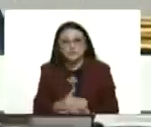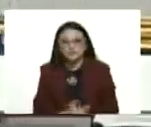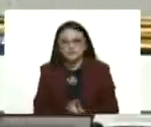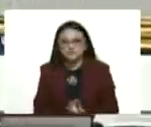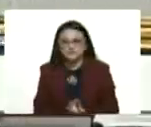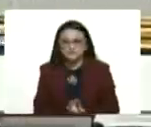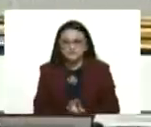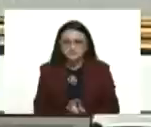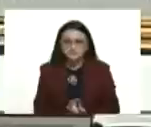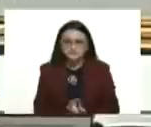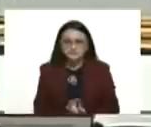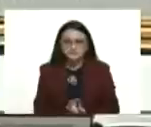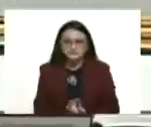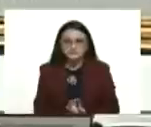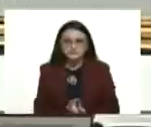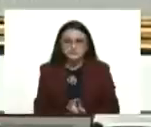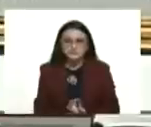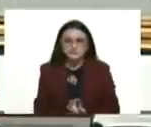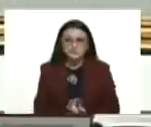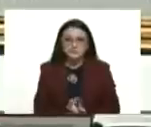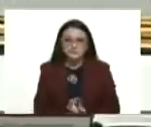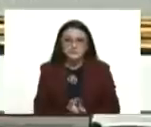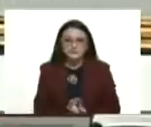el chinito de Recade.